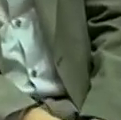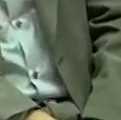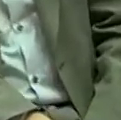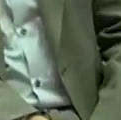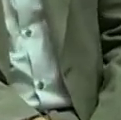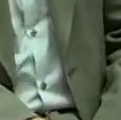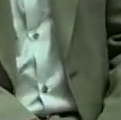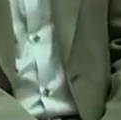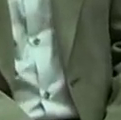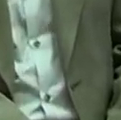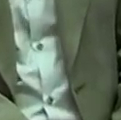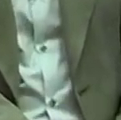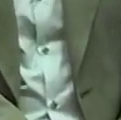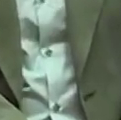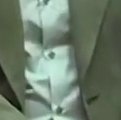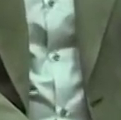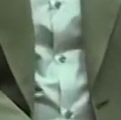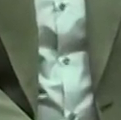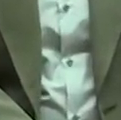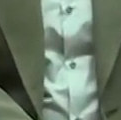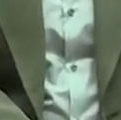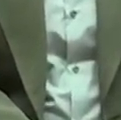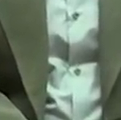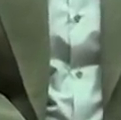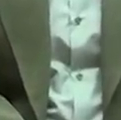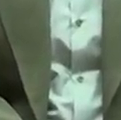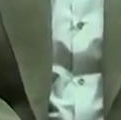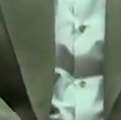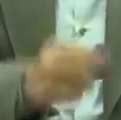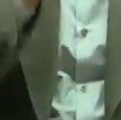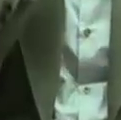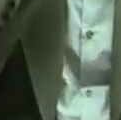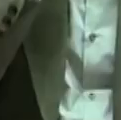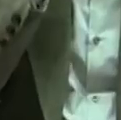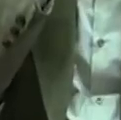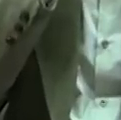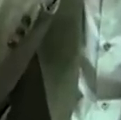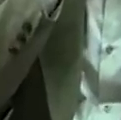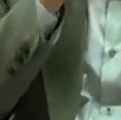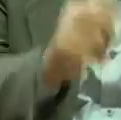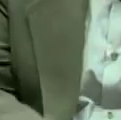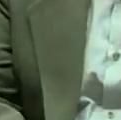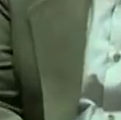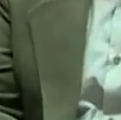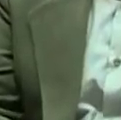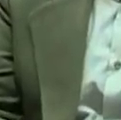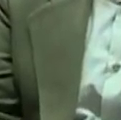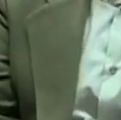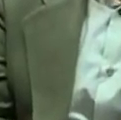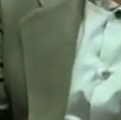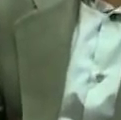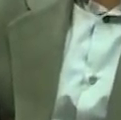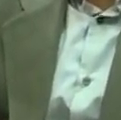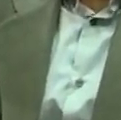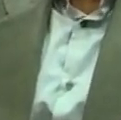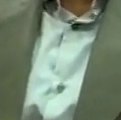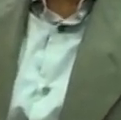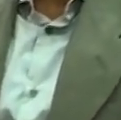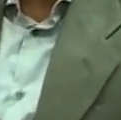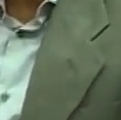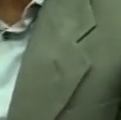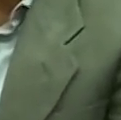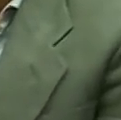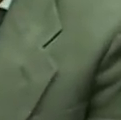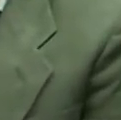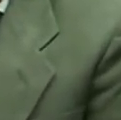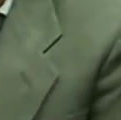soberana e independiente ha decidido construir su propio destino. Destacó el constituyente Diosdado Cabello